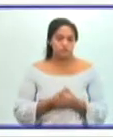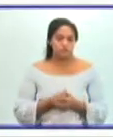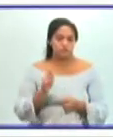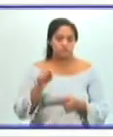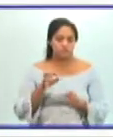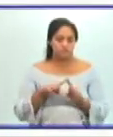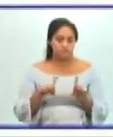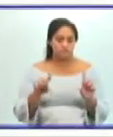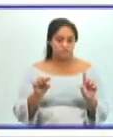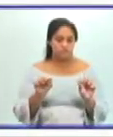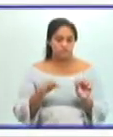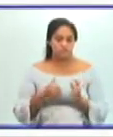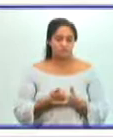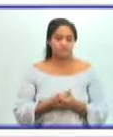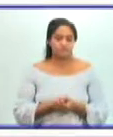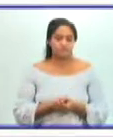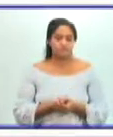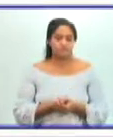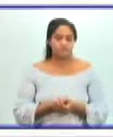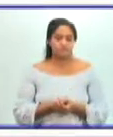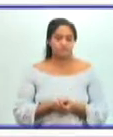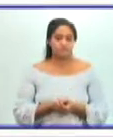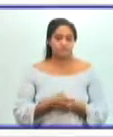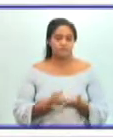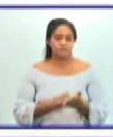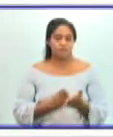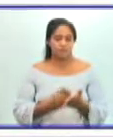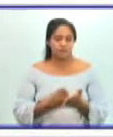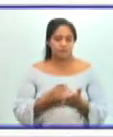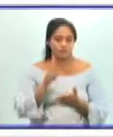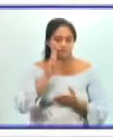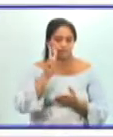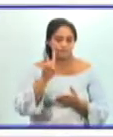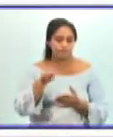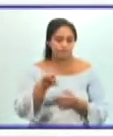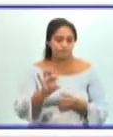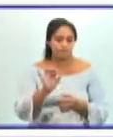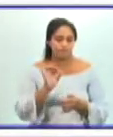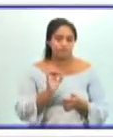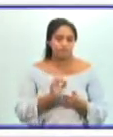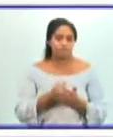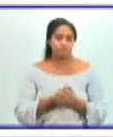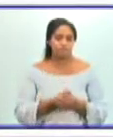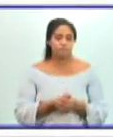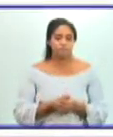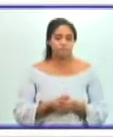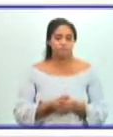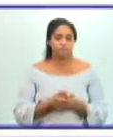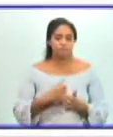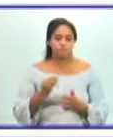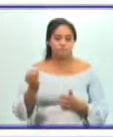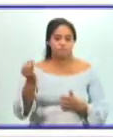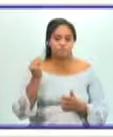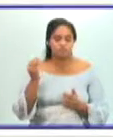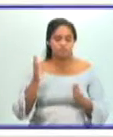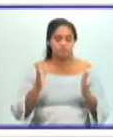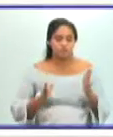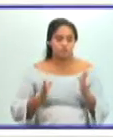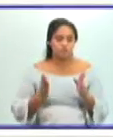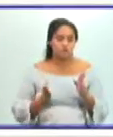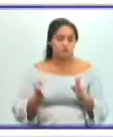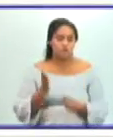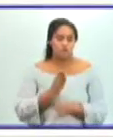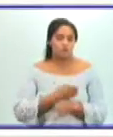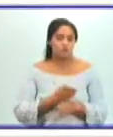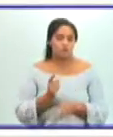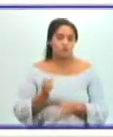paralelogramo. Estás solo hallando la longitud de dos segmentos del paralelogramo porque sabes que los lados opuestos del